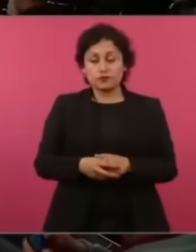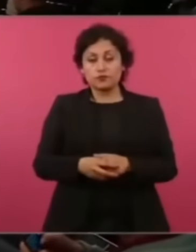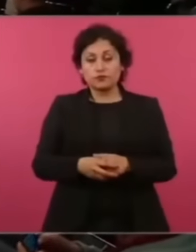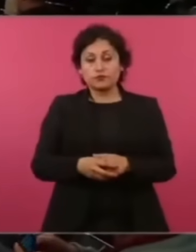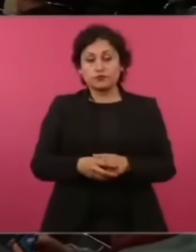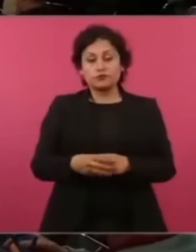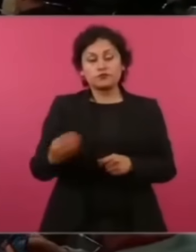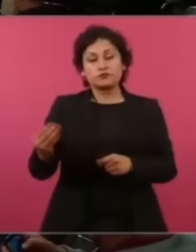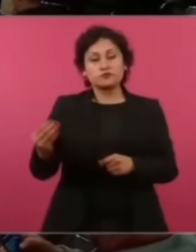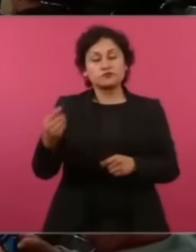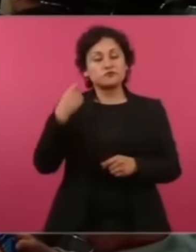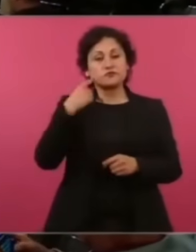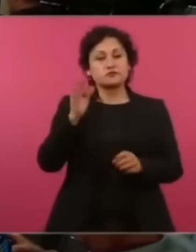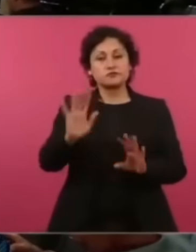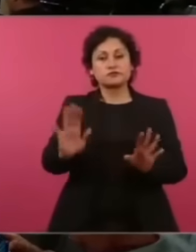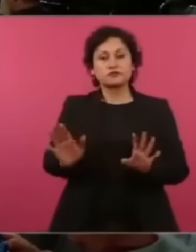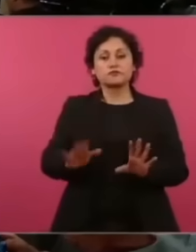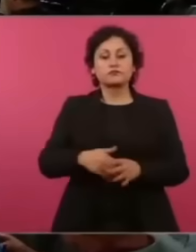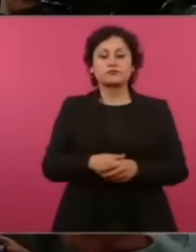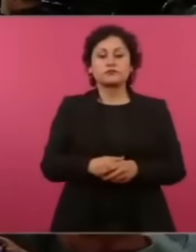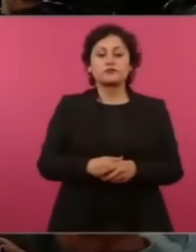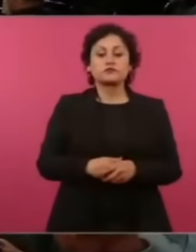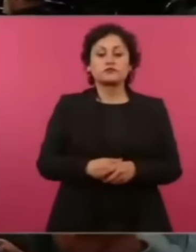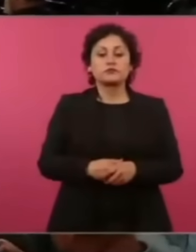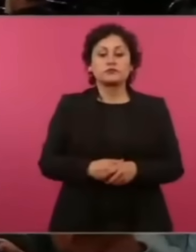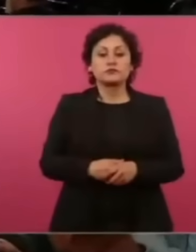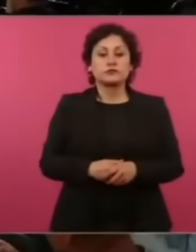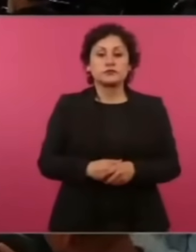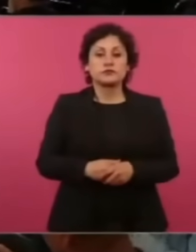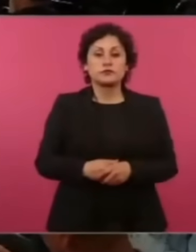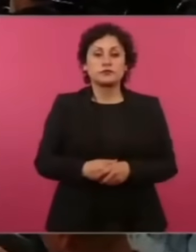No, no me meto en eso, no, no, no. No, no, no,